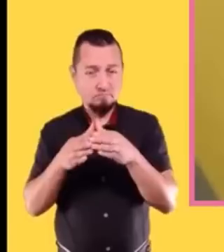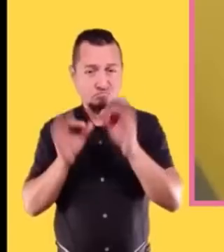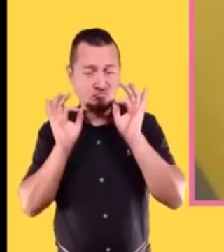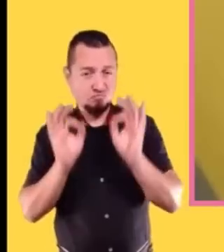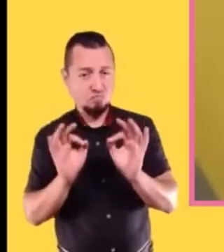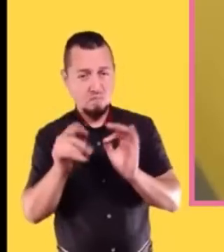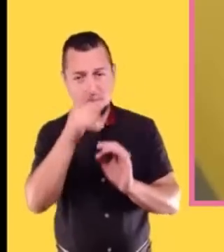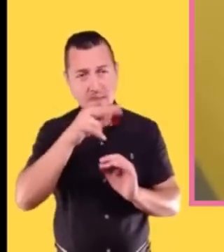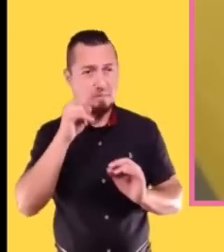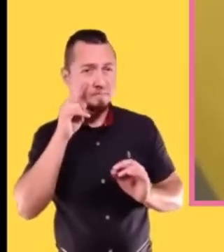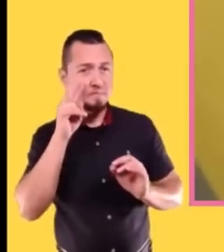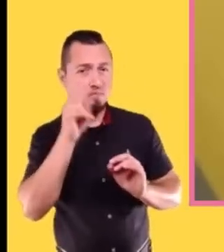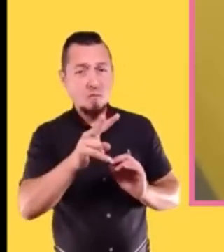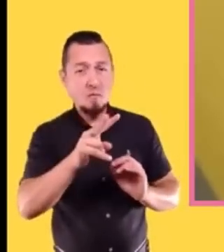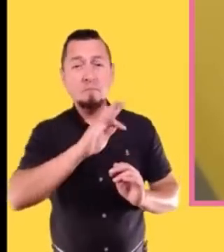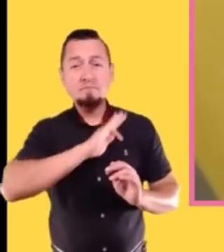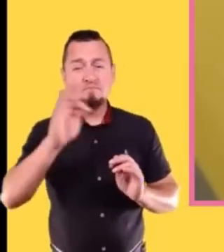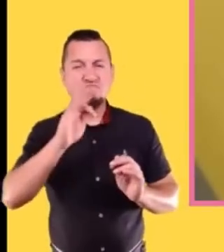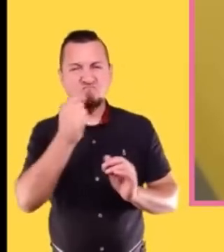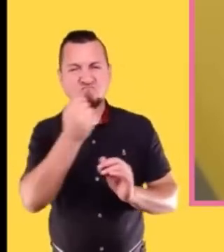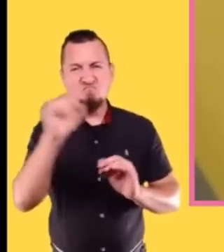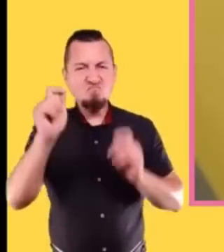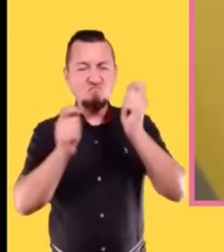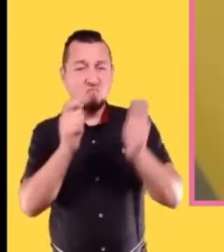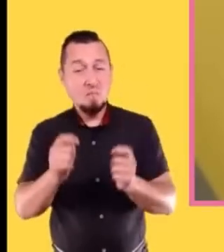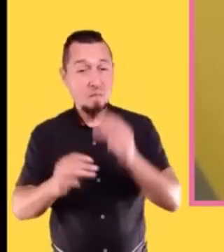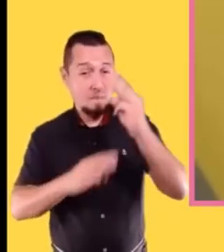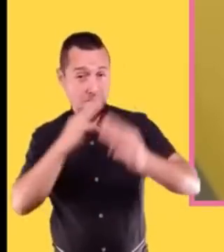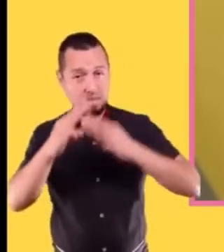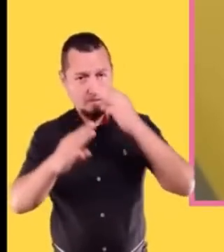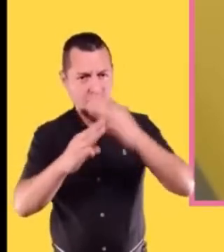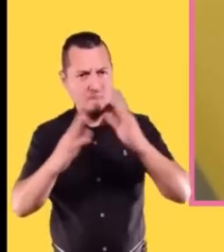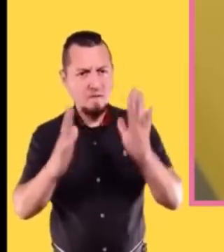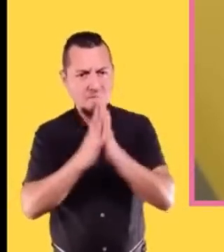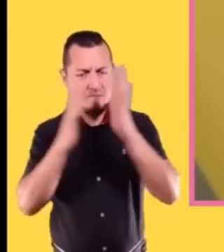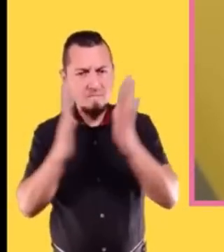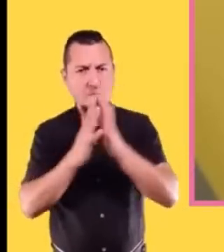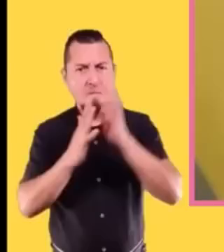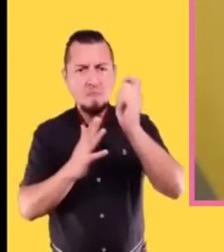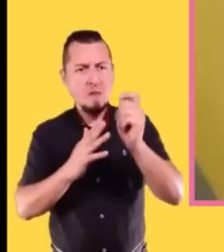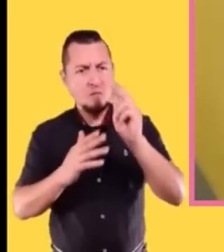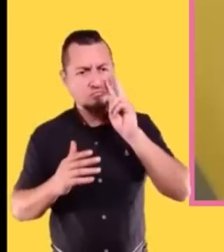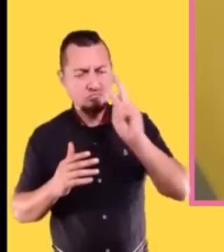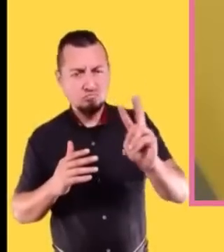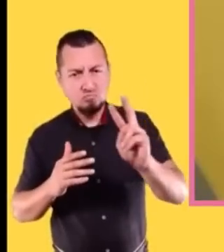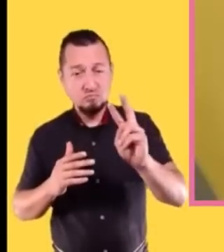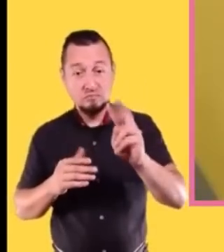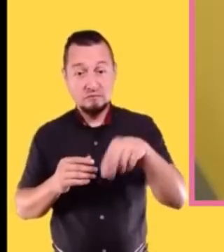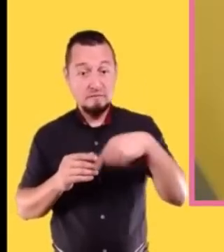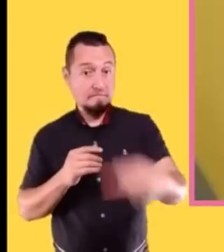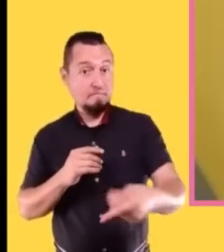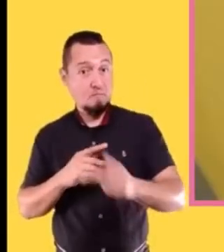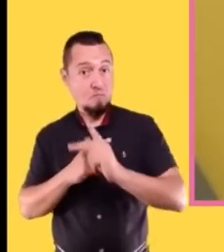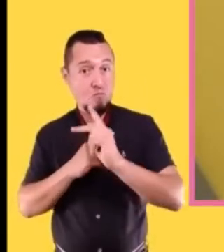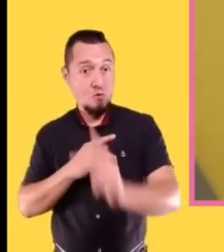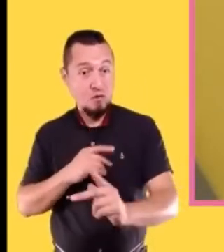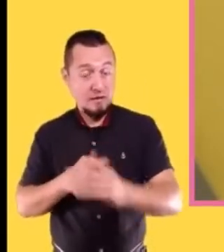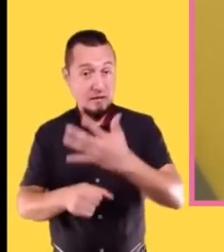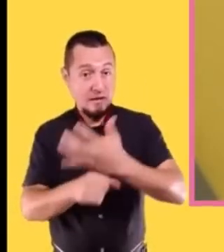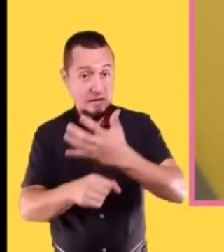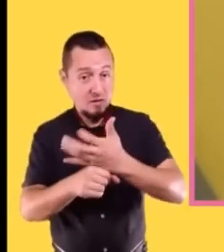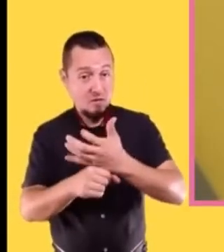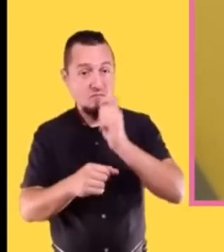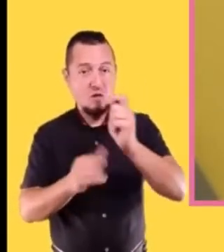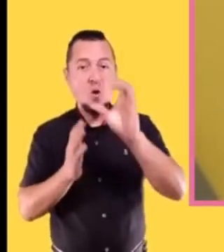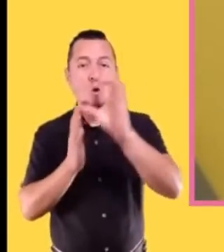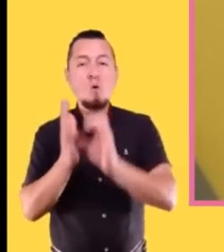cómo especialistas de distintas partes del mundo han participado ya en 4 ediciones. Por cierto, la quinta va a versar precisamente sobre el currículum y